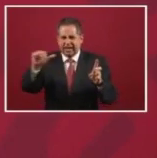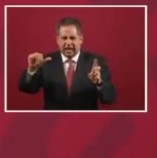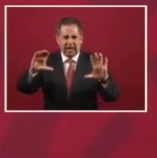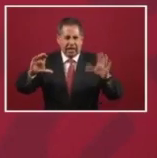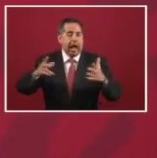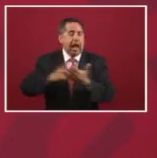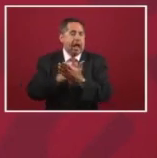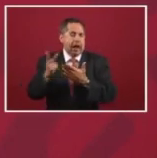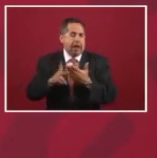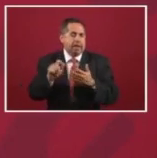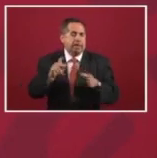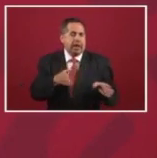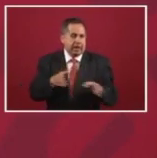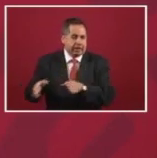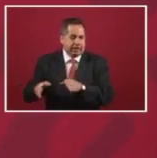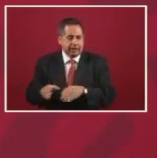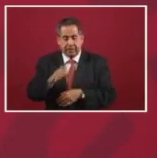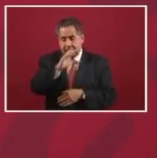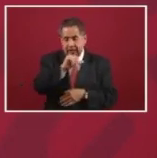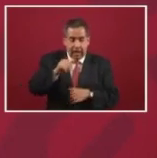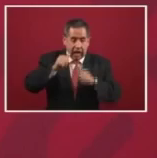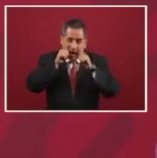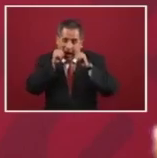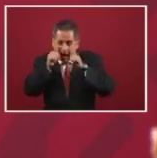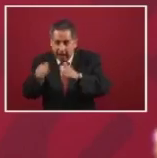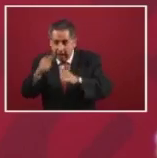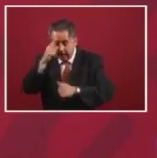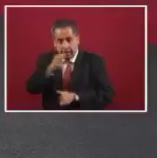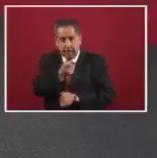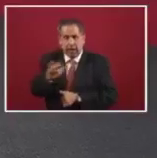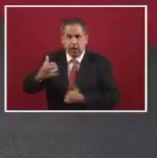el plan, que es atención a adolescentes.